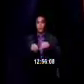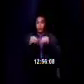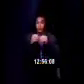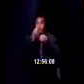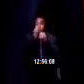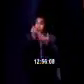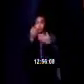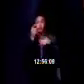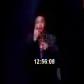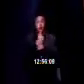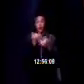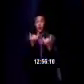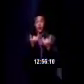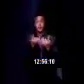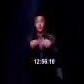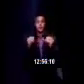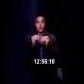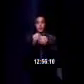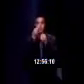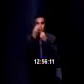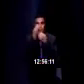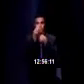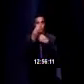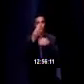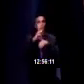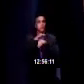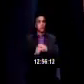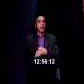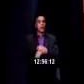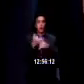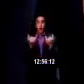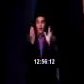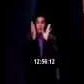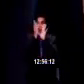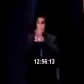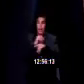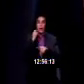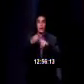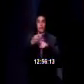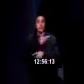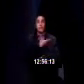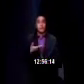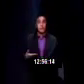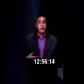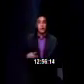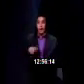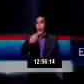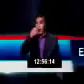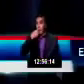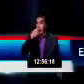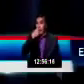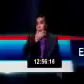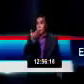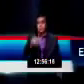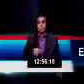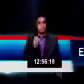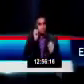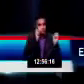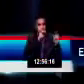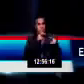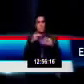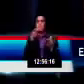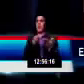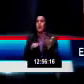Continuamos con más y precisamente vamos a retomar la información de la detención esta madrugada del expresidente de la República, Abdalá Bucaram. Veamos